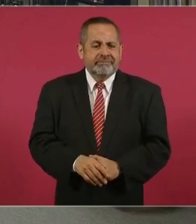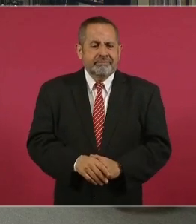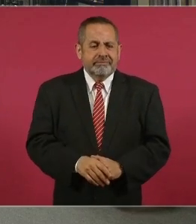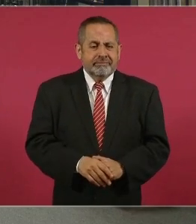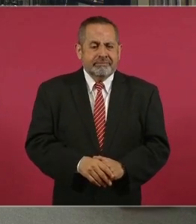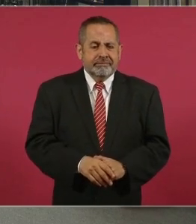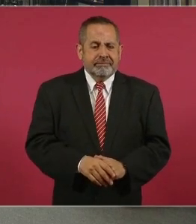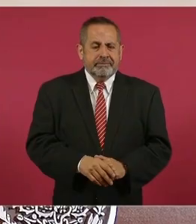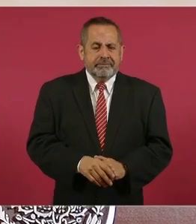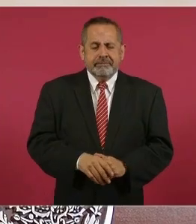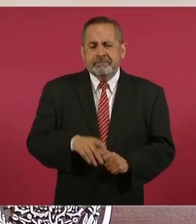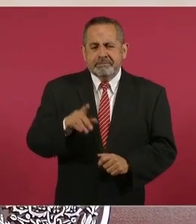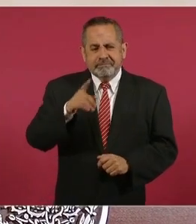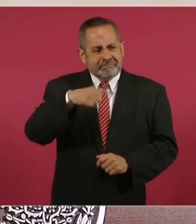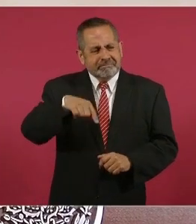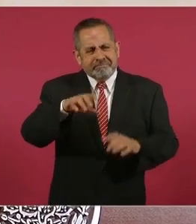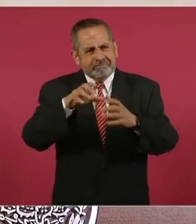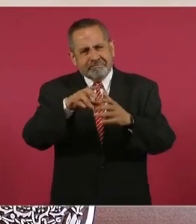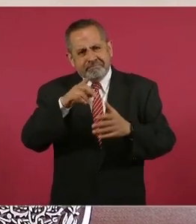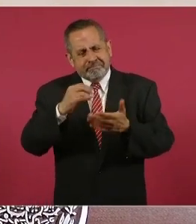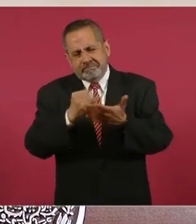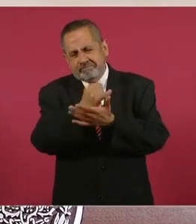se, qué deciden.